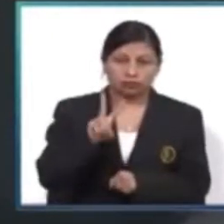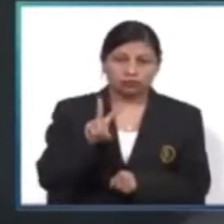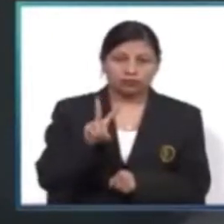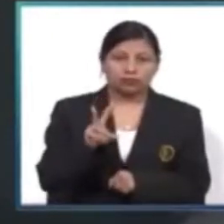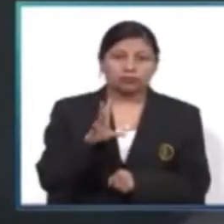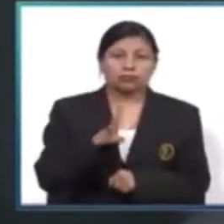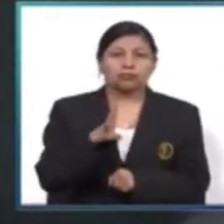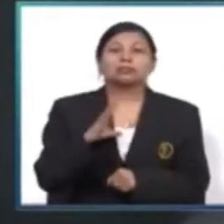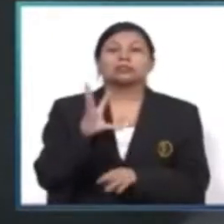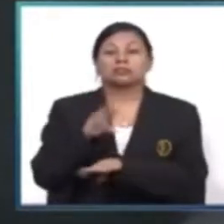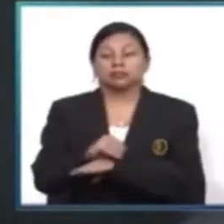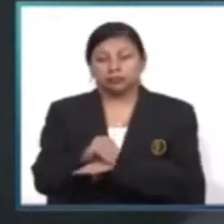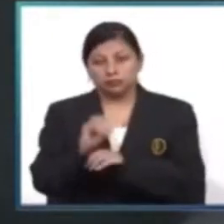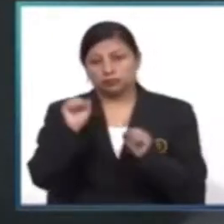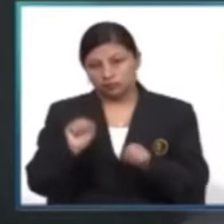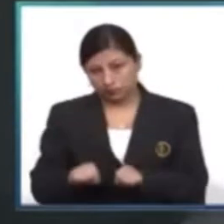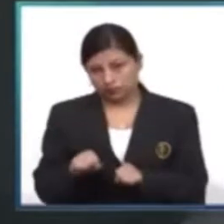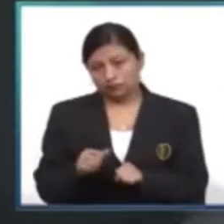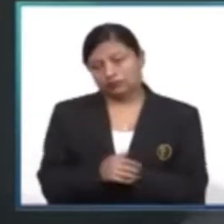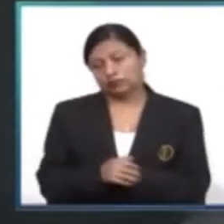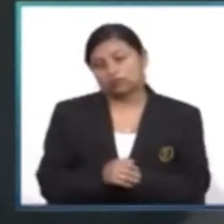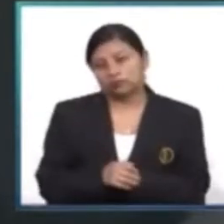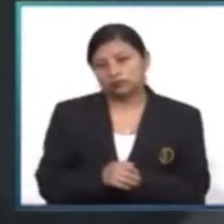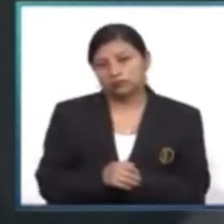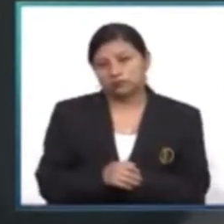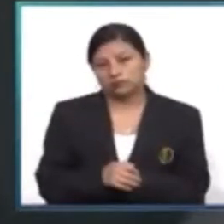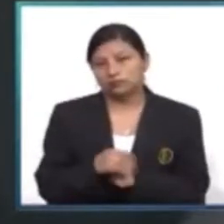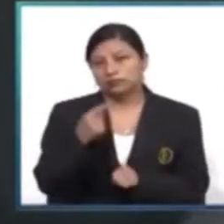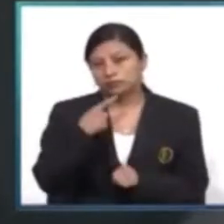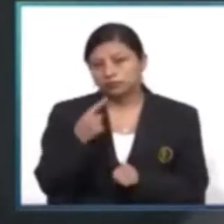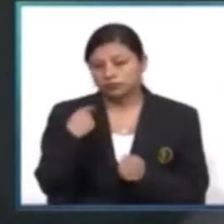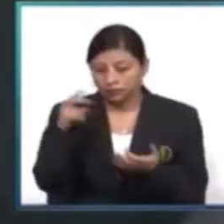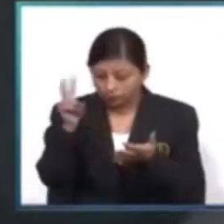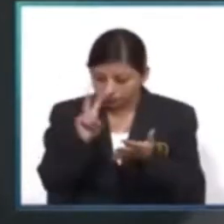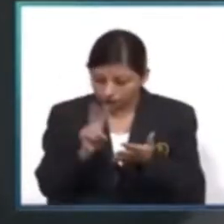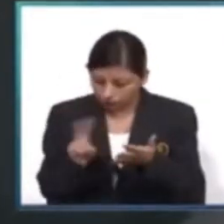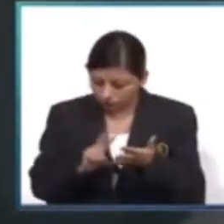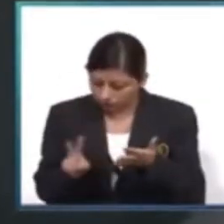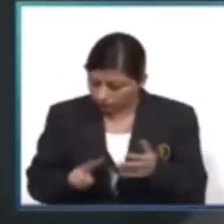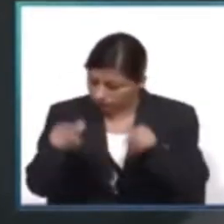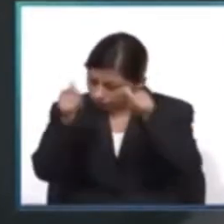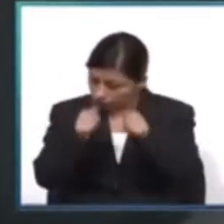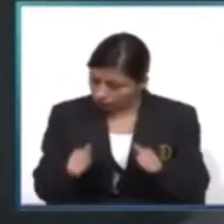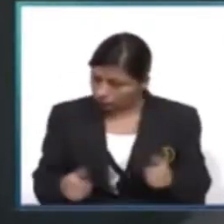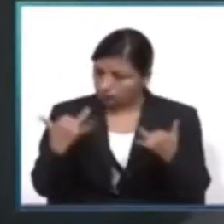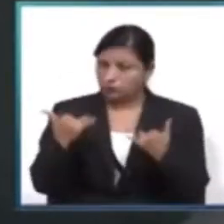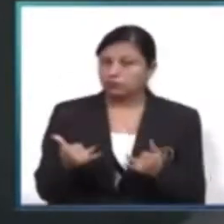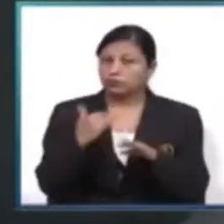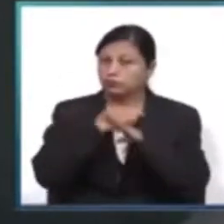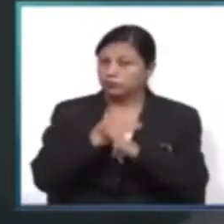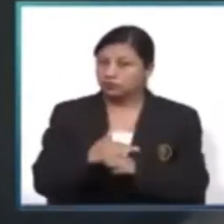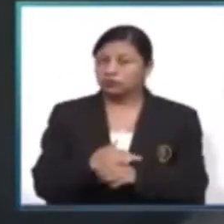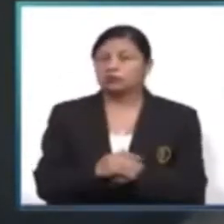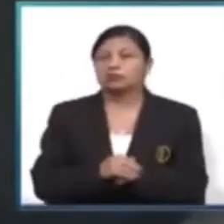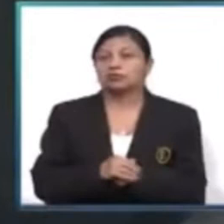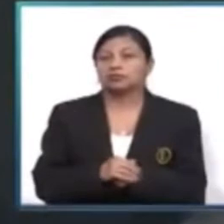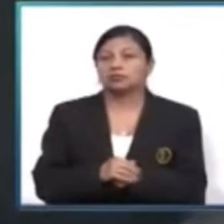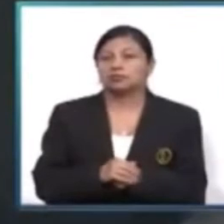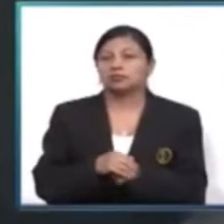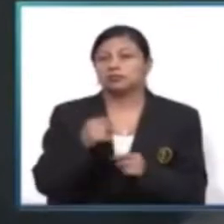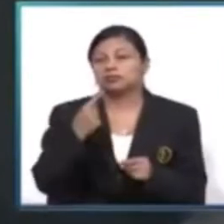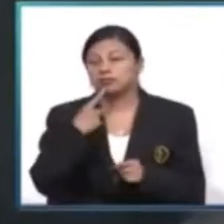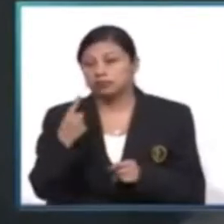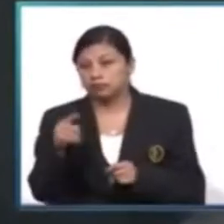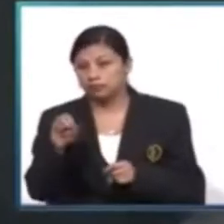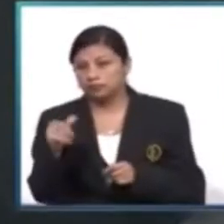tienen autorización, que sabemos que, digamos, han sido revisadas desde el punto de vista de eficacia y seguridad, es la vacuna de Pfizer y